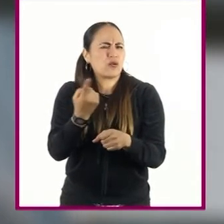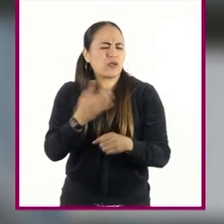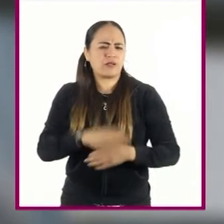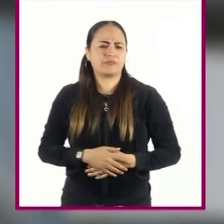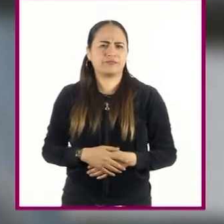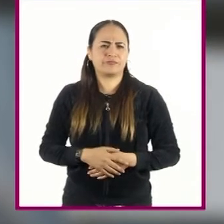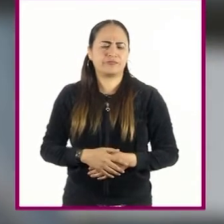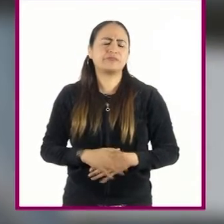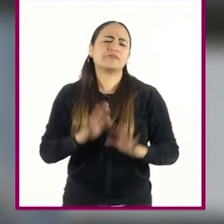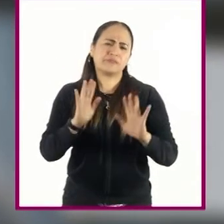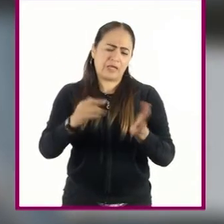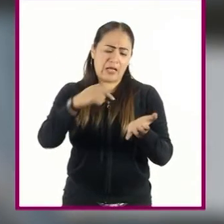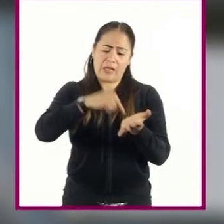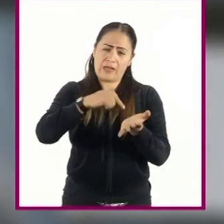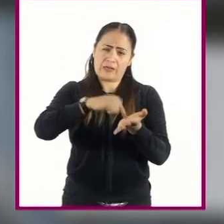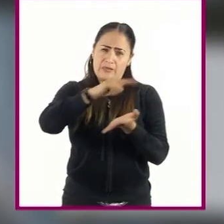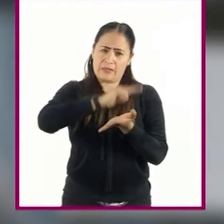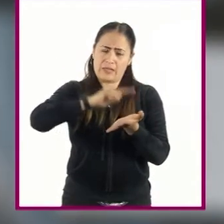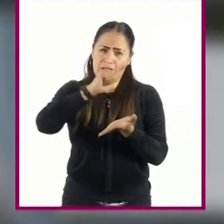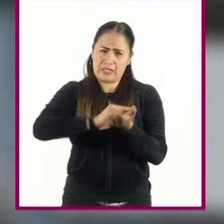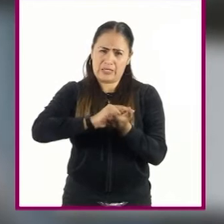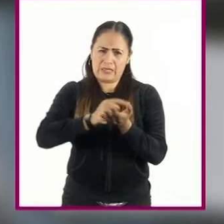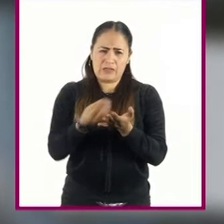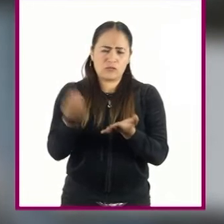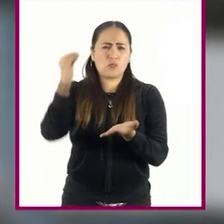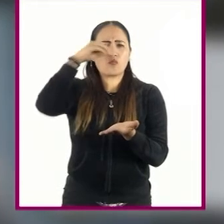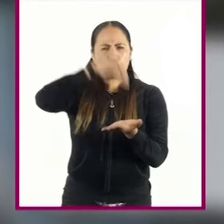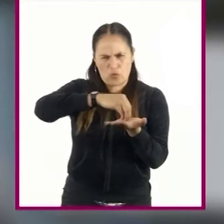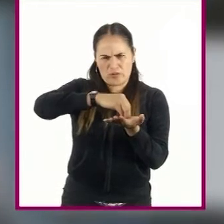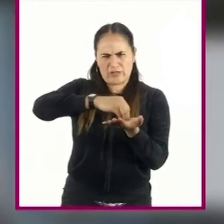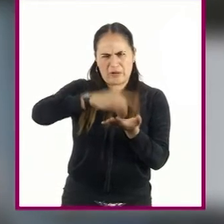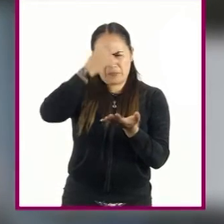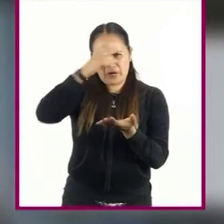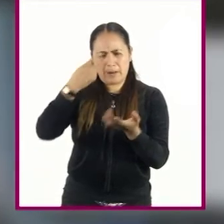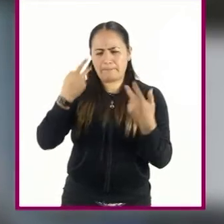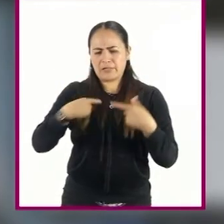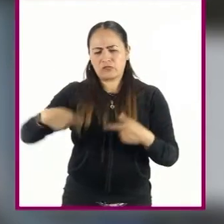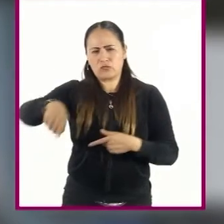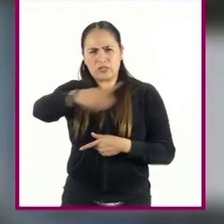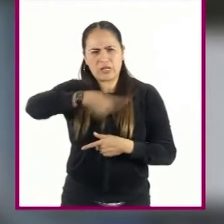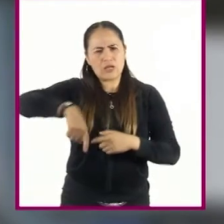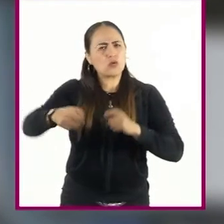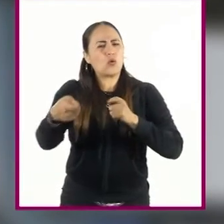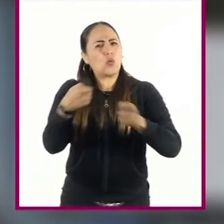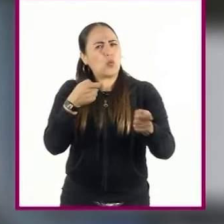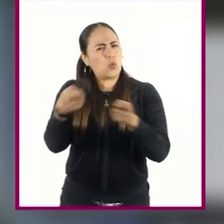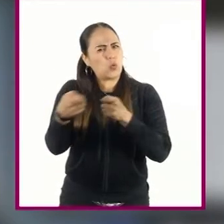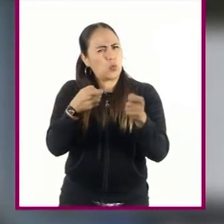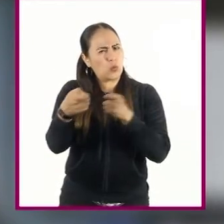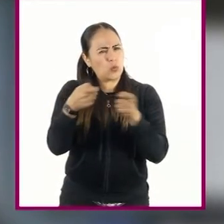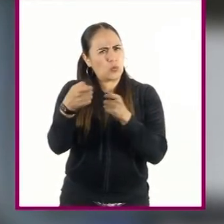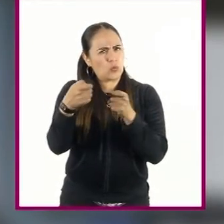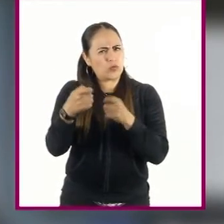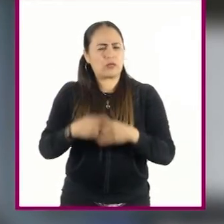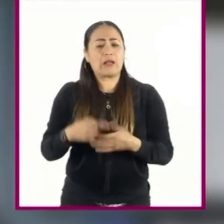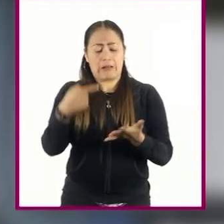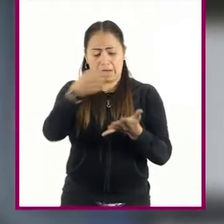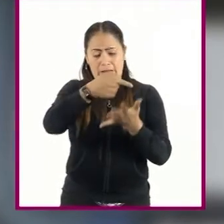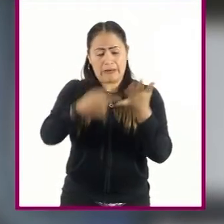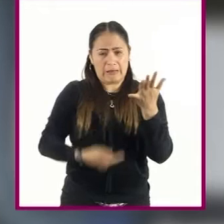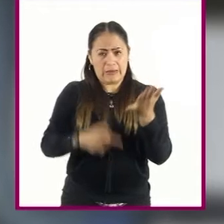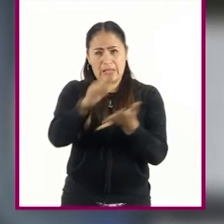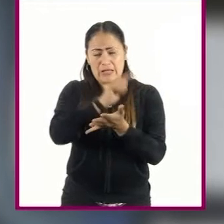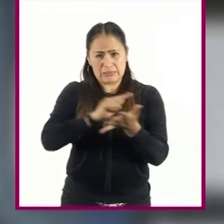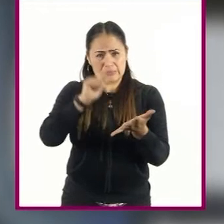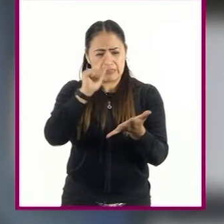que sepan que las leyes surgen con el propósito de regular a los individuos de una sociedad y que éstas se van